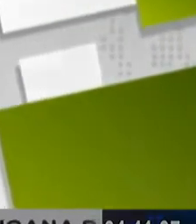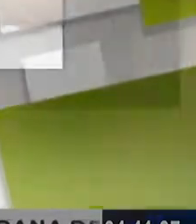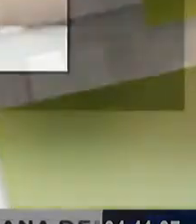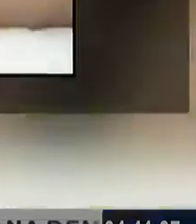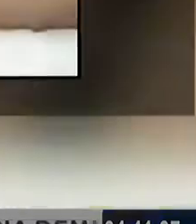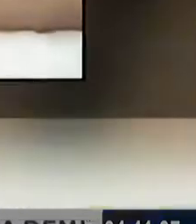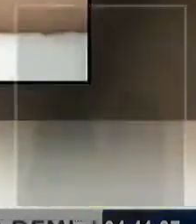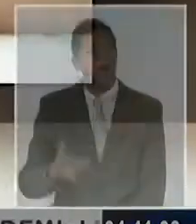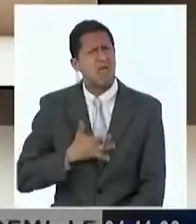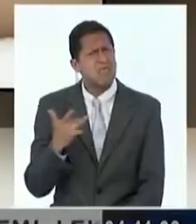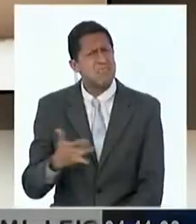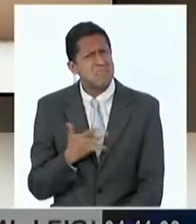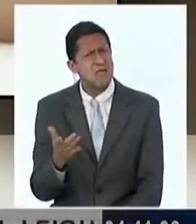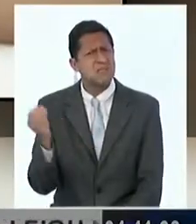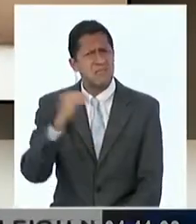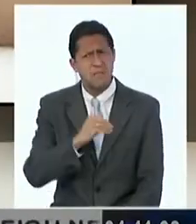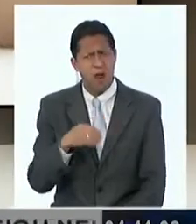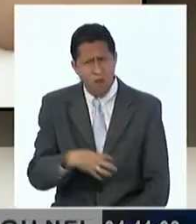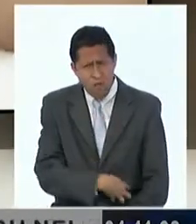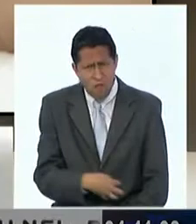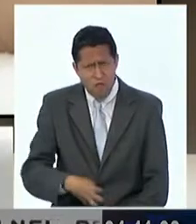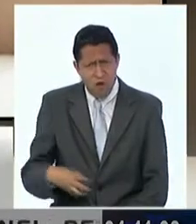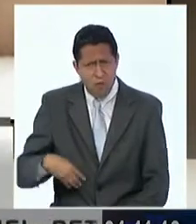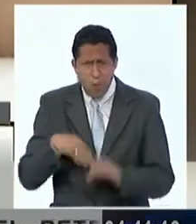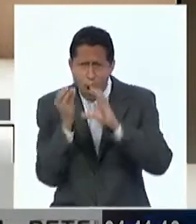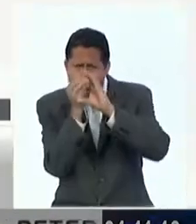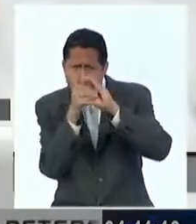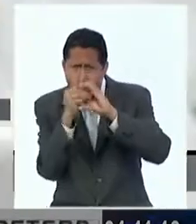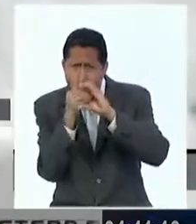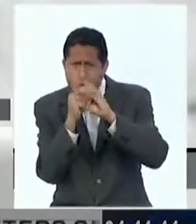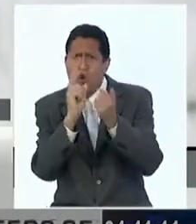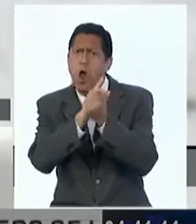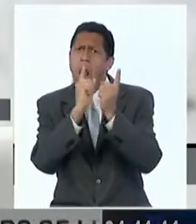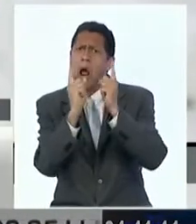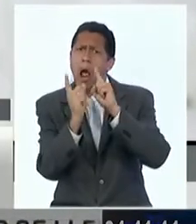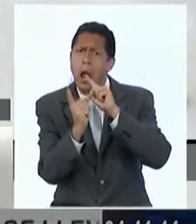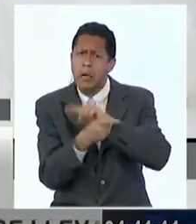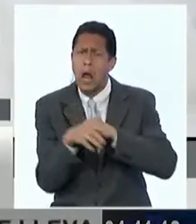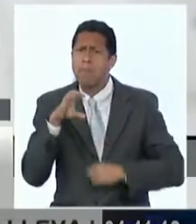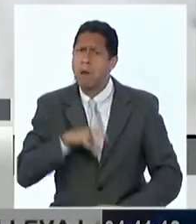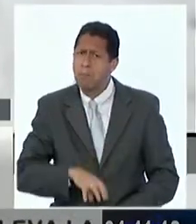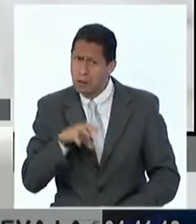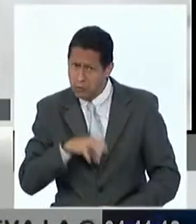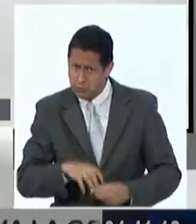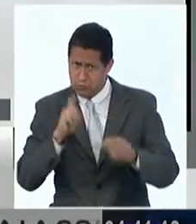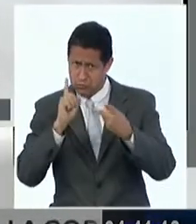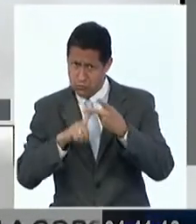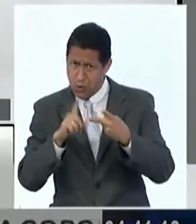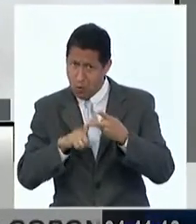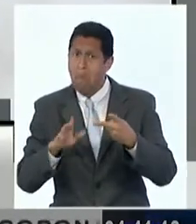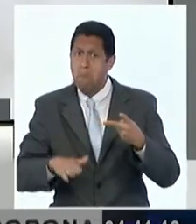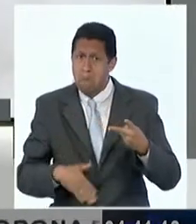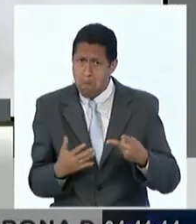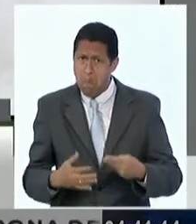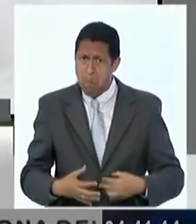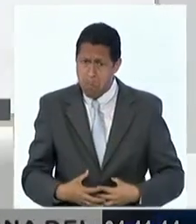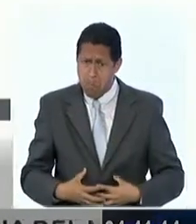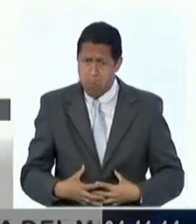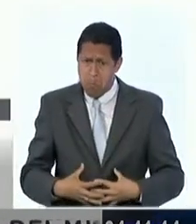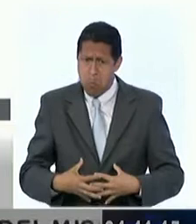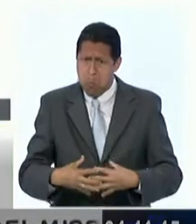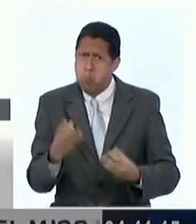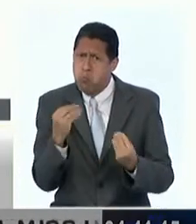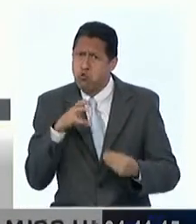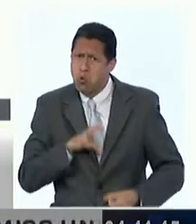los síntomas más comunes de los fibromas en el útero son cambios durante el periodo menstrual puede aumentar la cantidad de sangrado